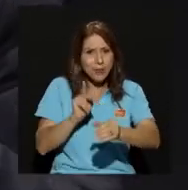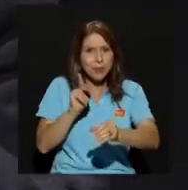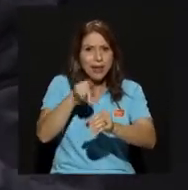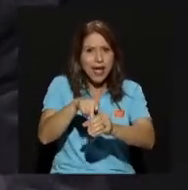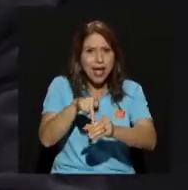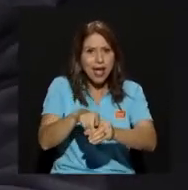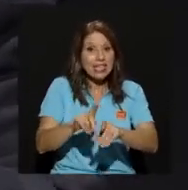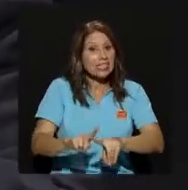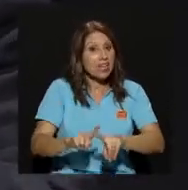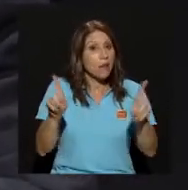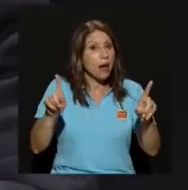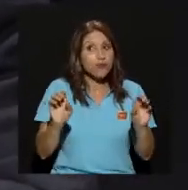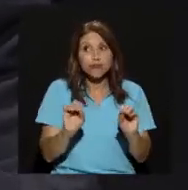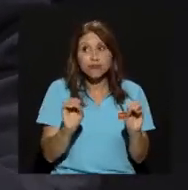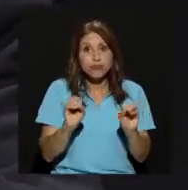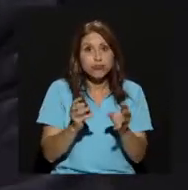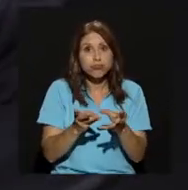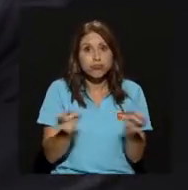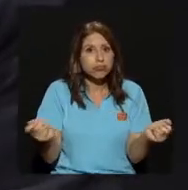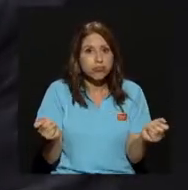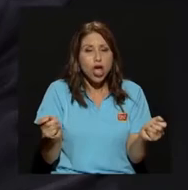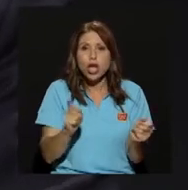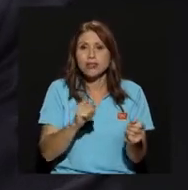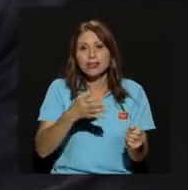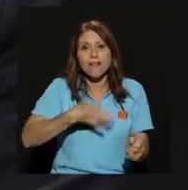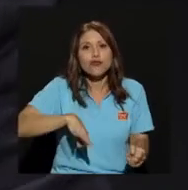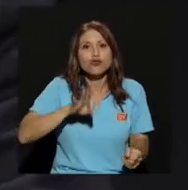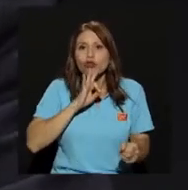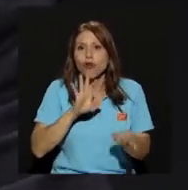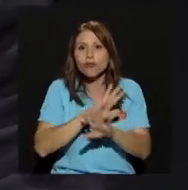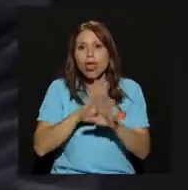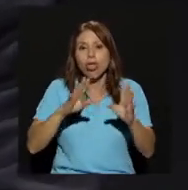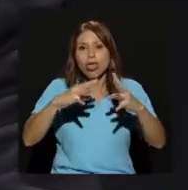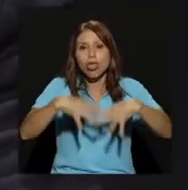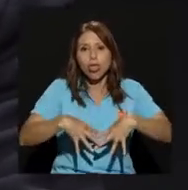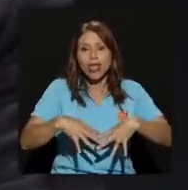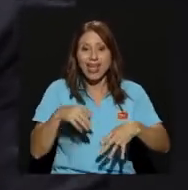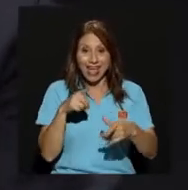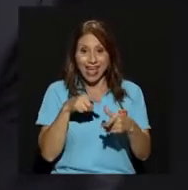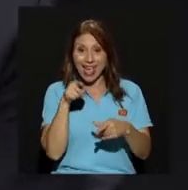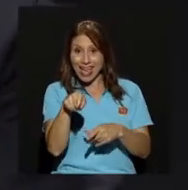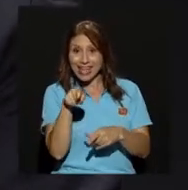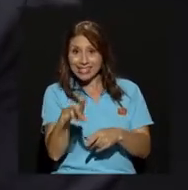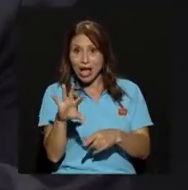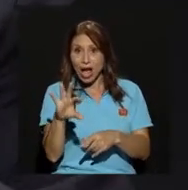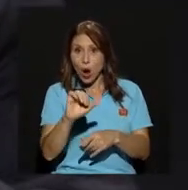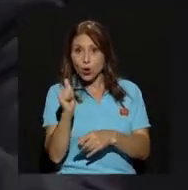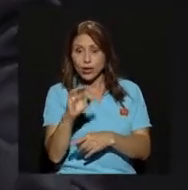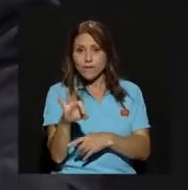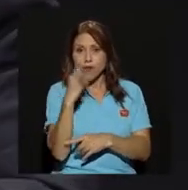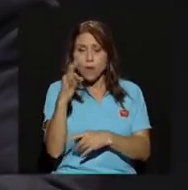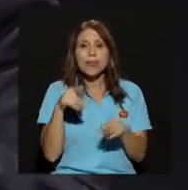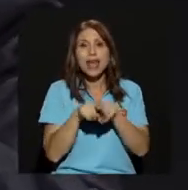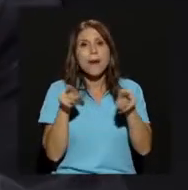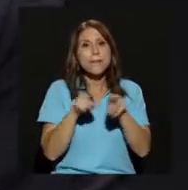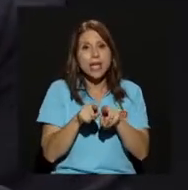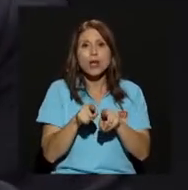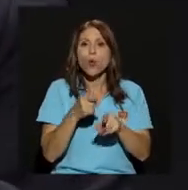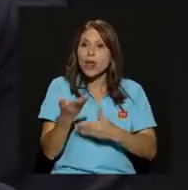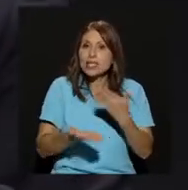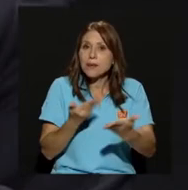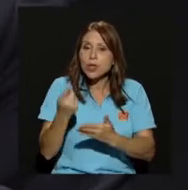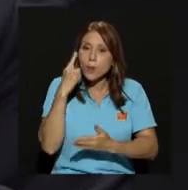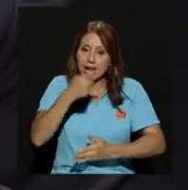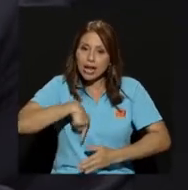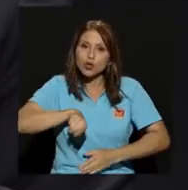no llegó a nada no se buscó se frustró y por lo tanto ese otro mecanismo que también hubiera servido para garantizar nuestro acceso al